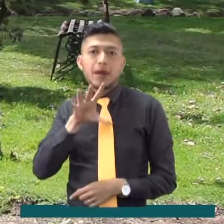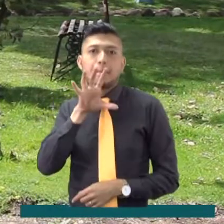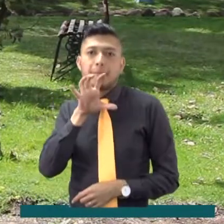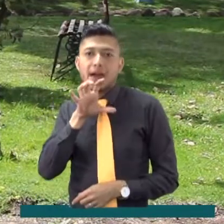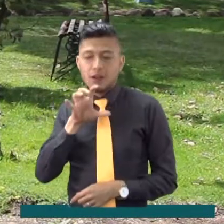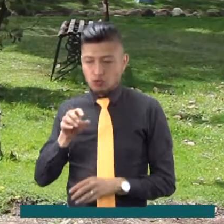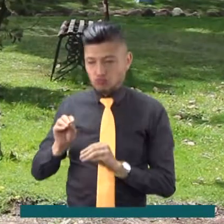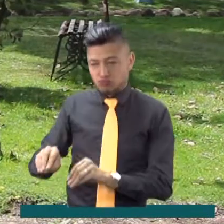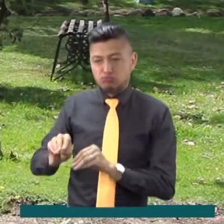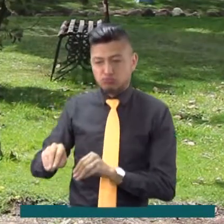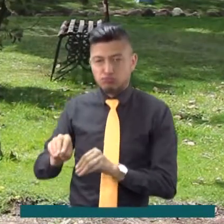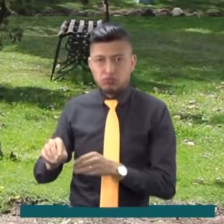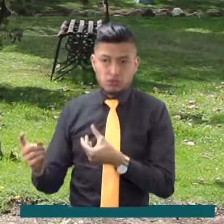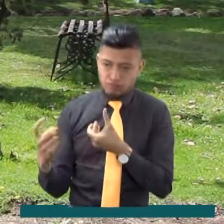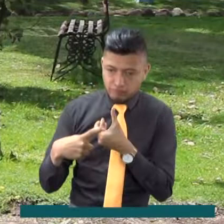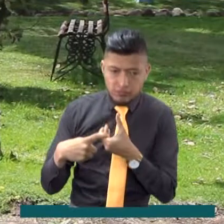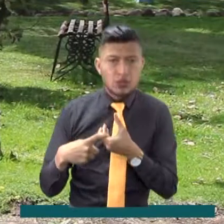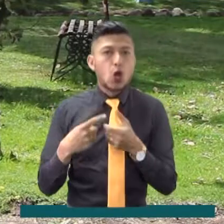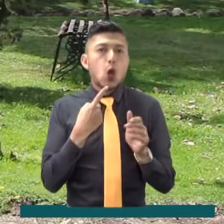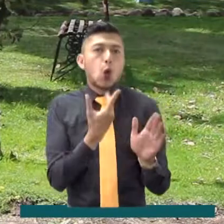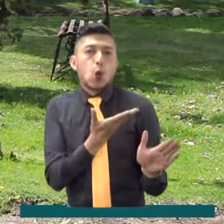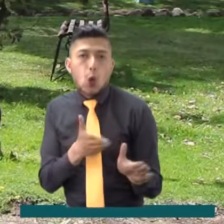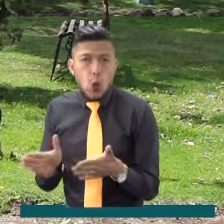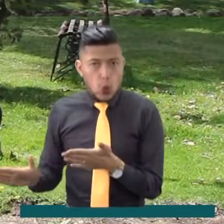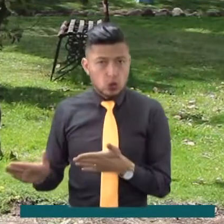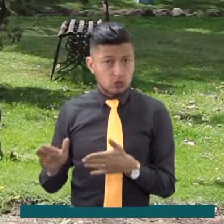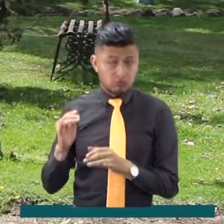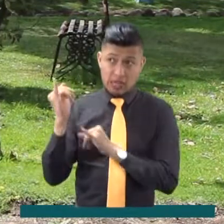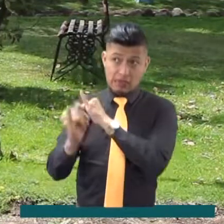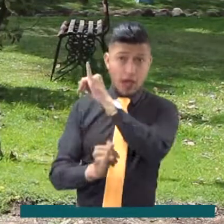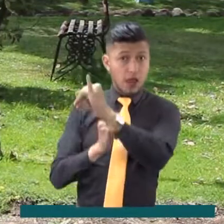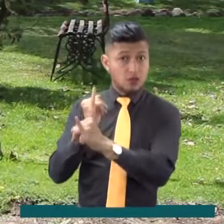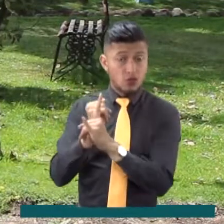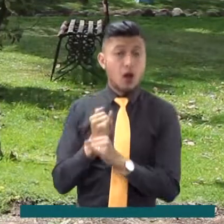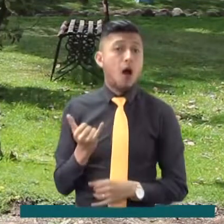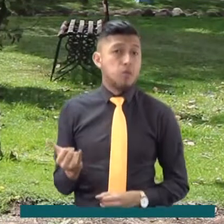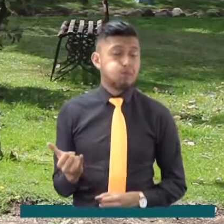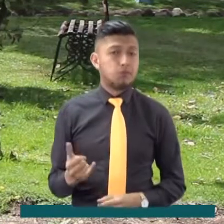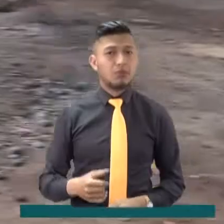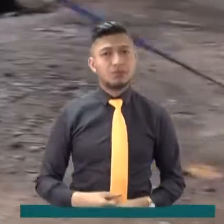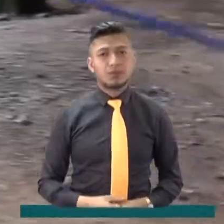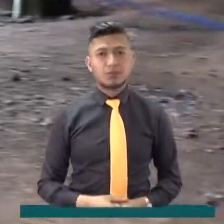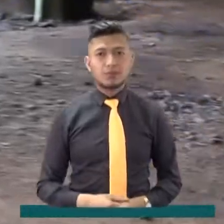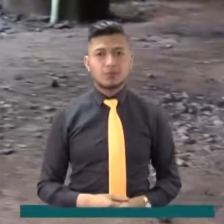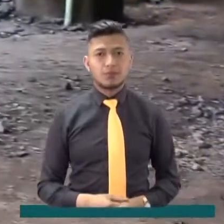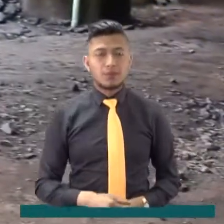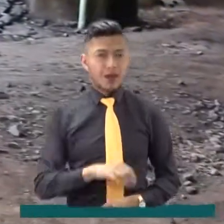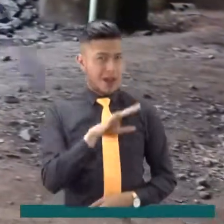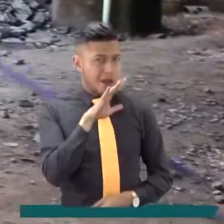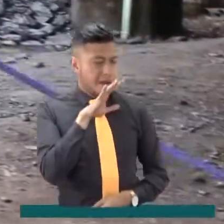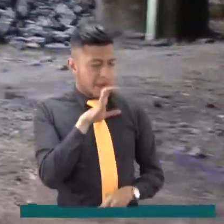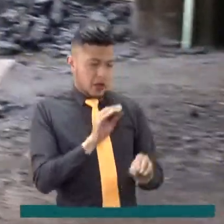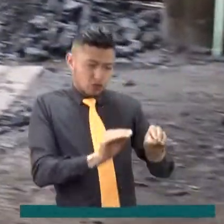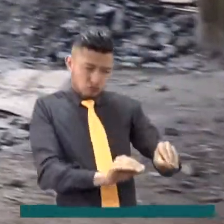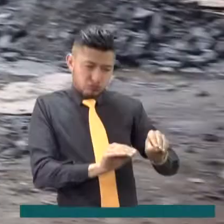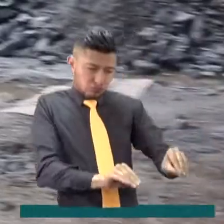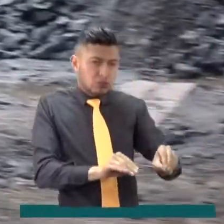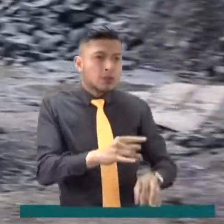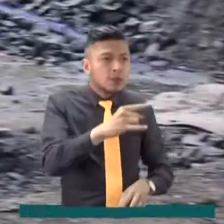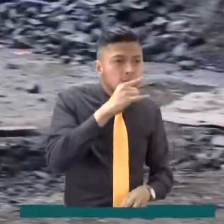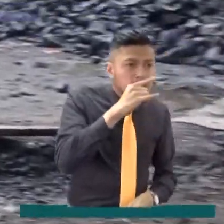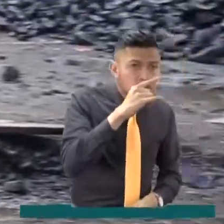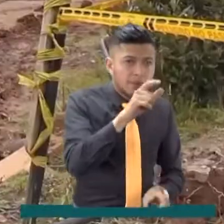perros rescatistas e incluso se desarrollan cursos de carácter internacional. El entrenamiento de perros para